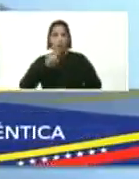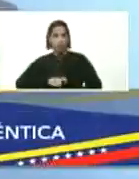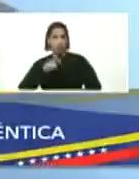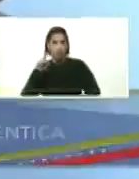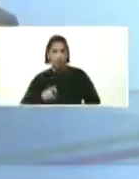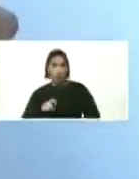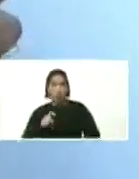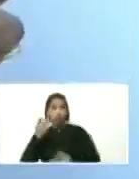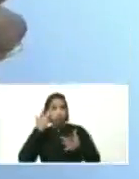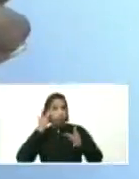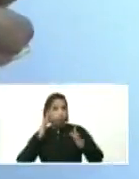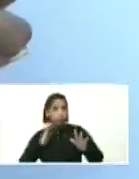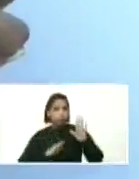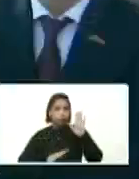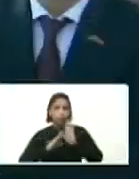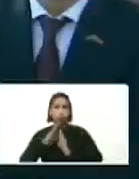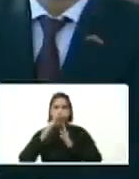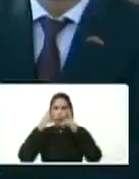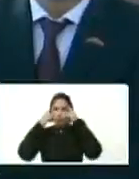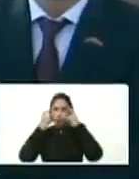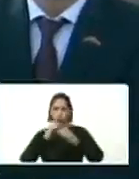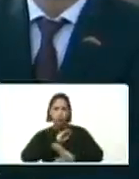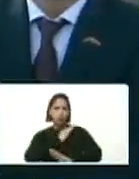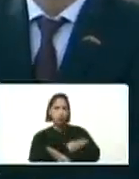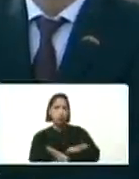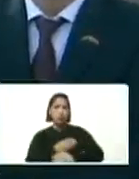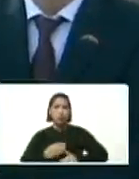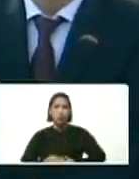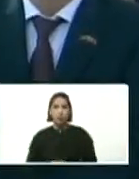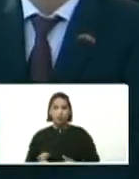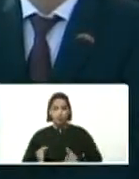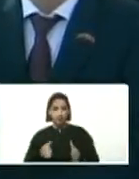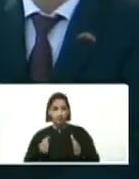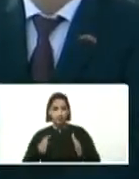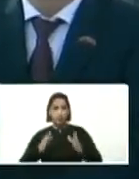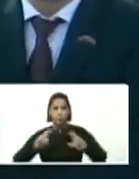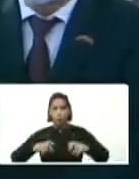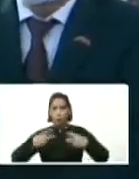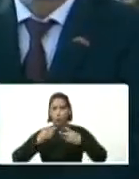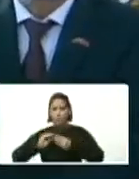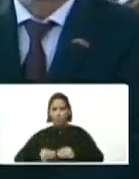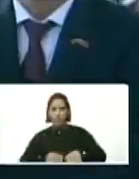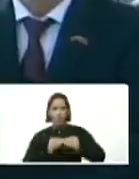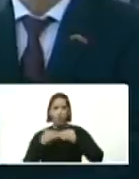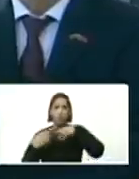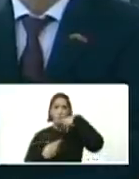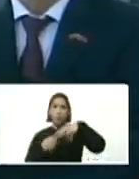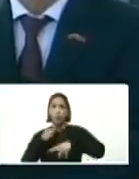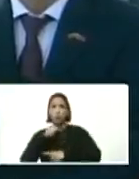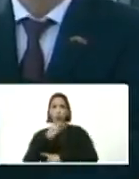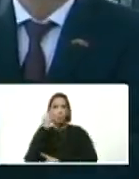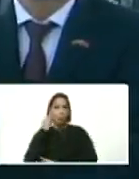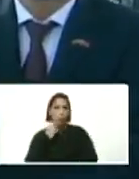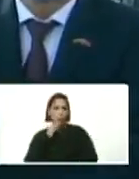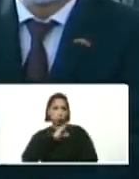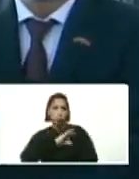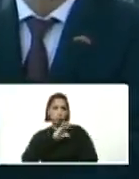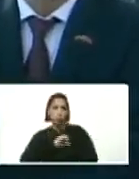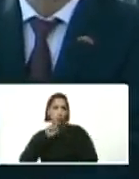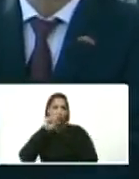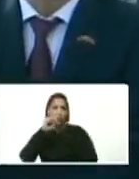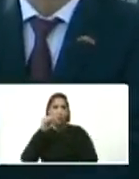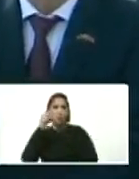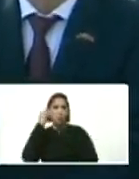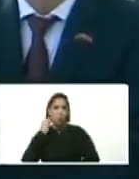necesidades, en las posibilidades, en las potencialidades y en el camino de la renovación de la revolución bolivariana, del socialismo bolivariano.